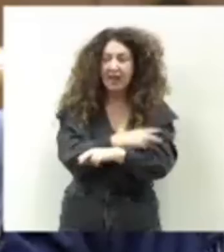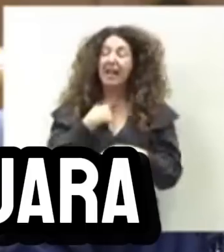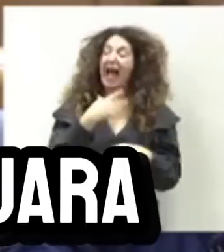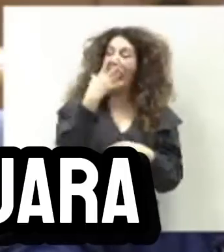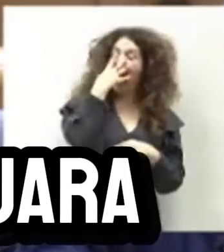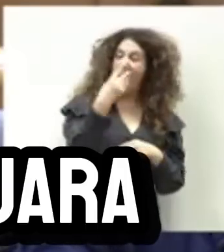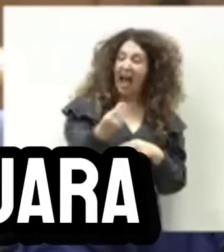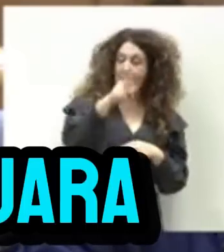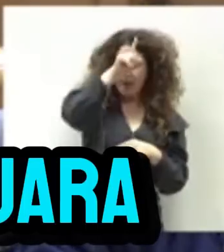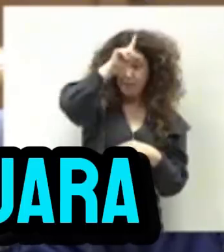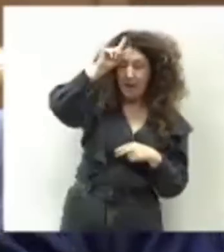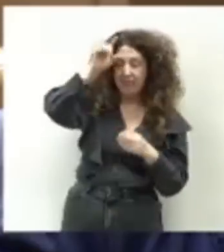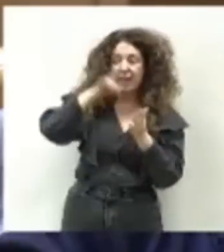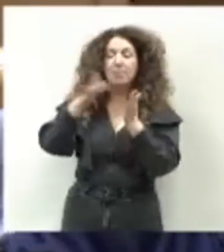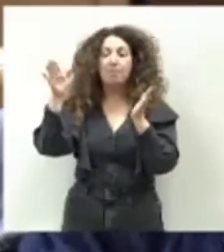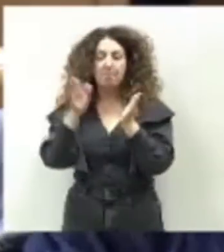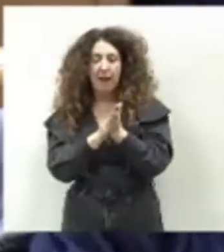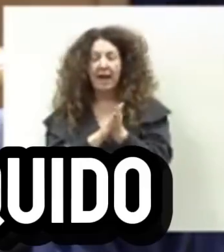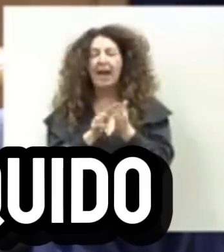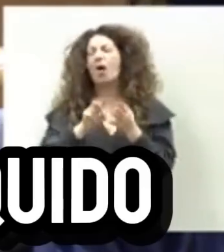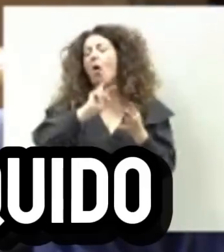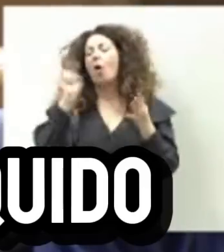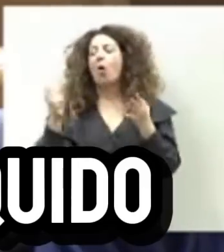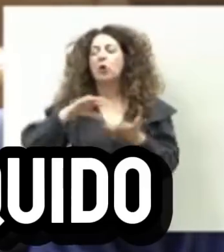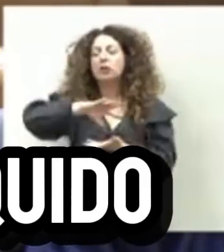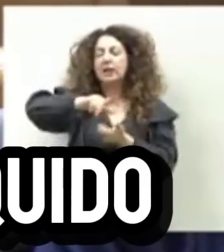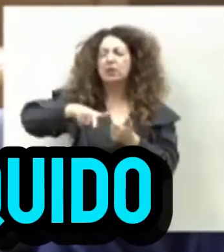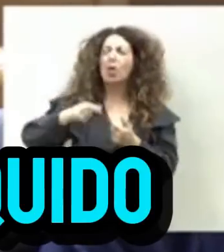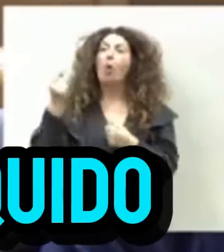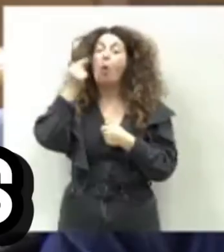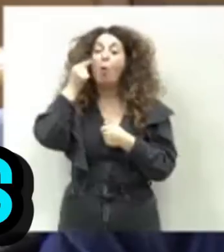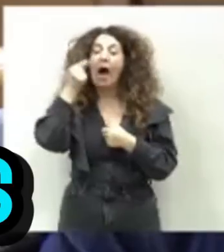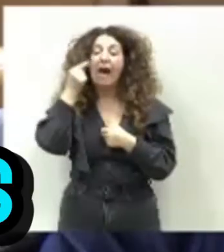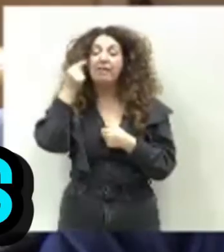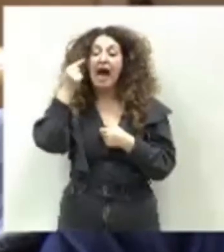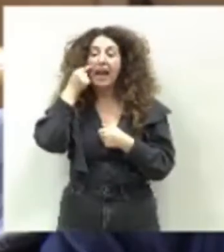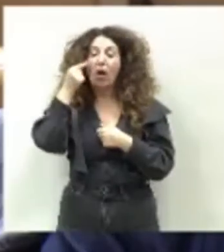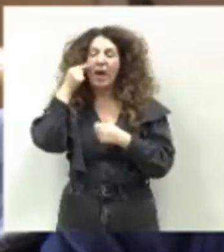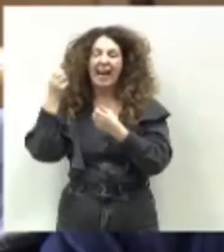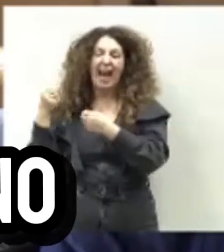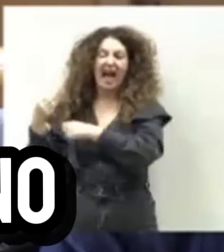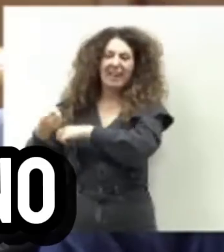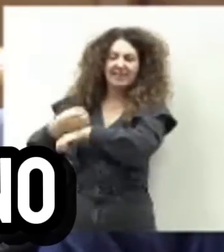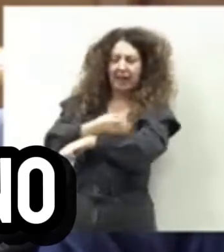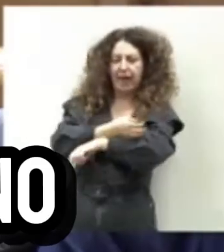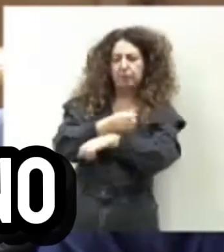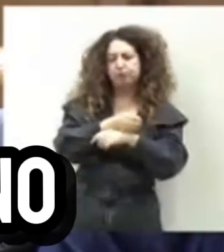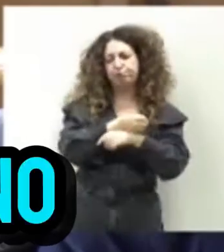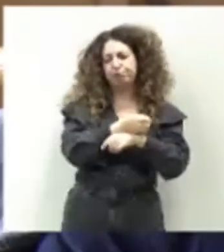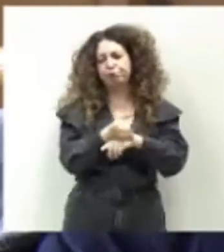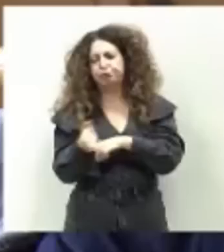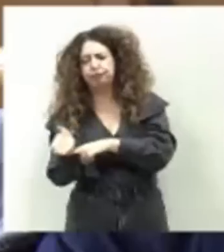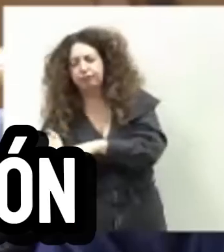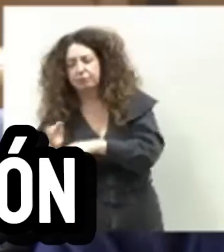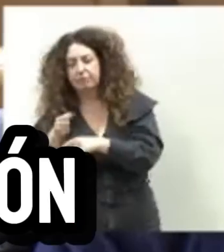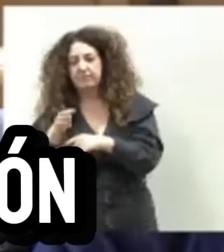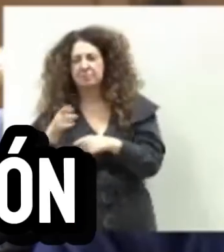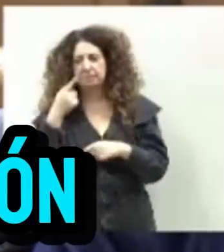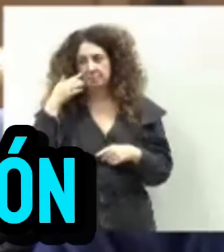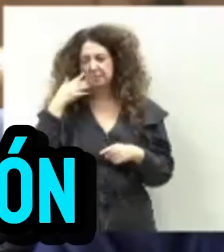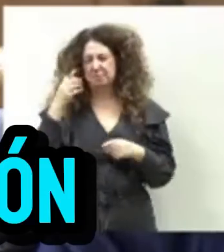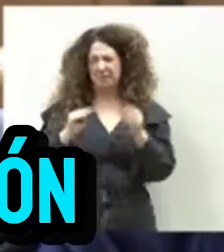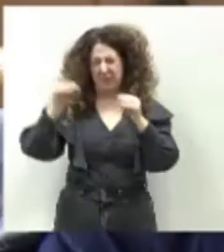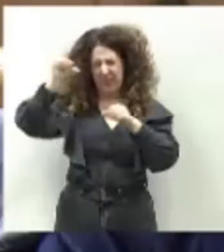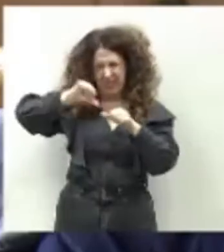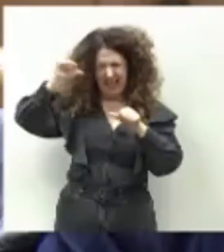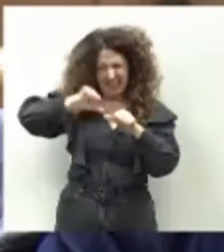vía. Descarrila en Guadalajara un tren que transportaba argón líquido y otros productos químicos. Bastante peligroso, ¿no cree? Cuéntale